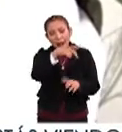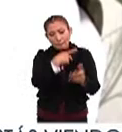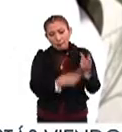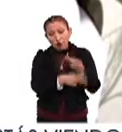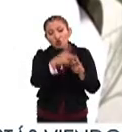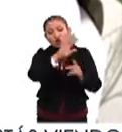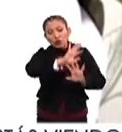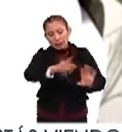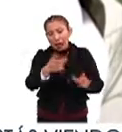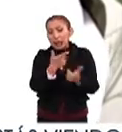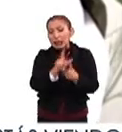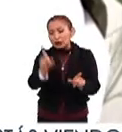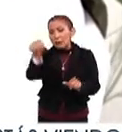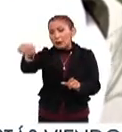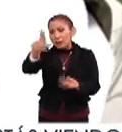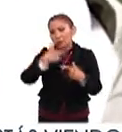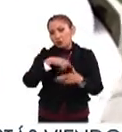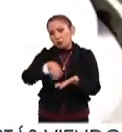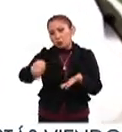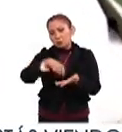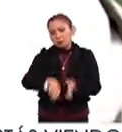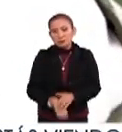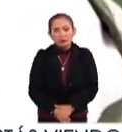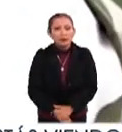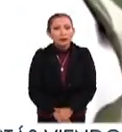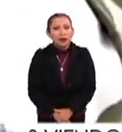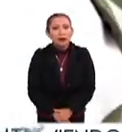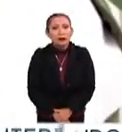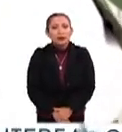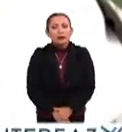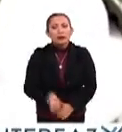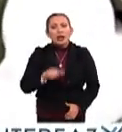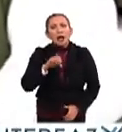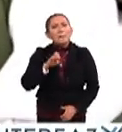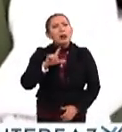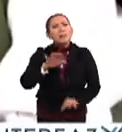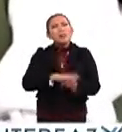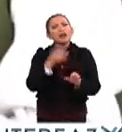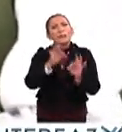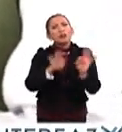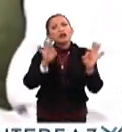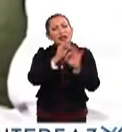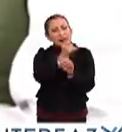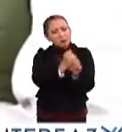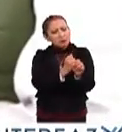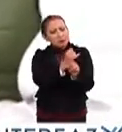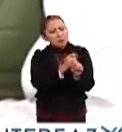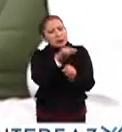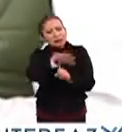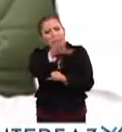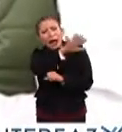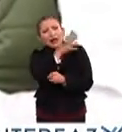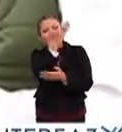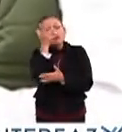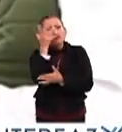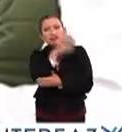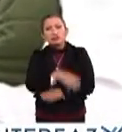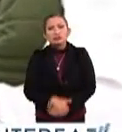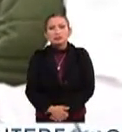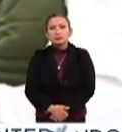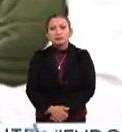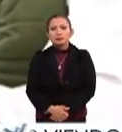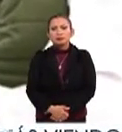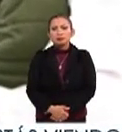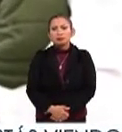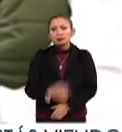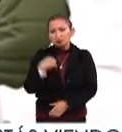prototipo ya está disponible para la gente. Bien, Abel, ¿por qué es importante la investigación en el sector forestal?